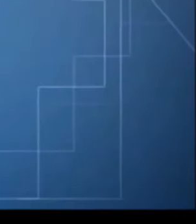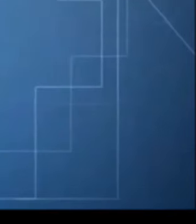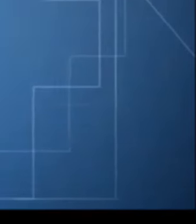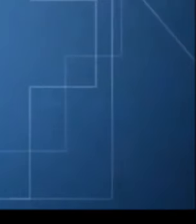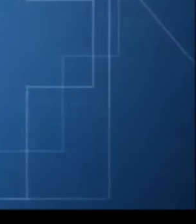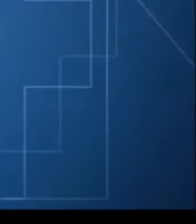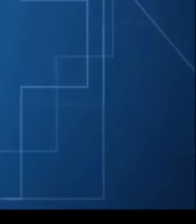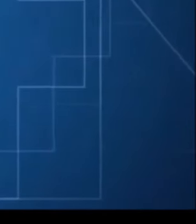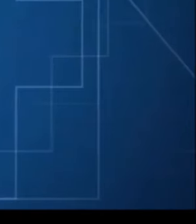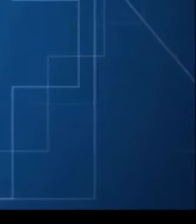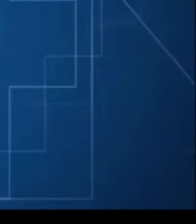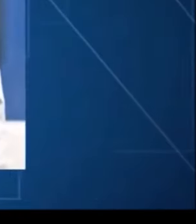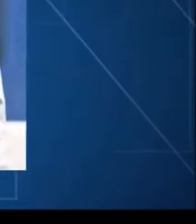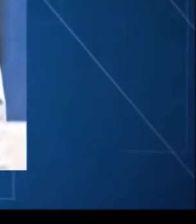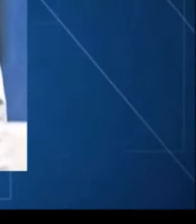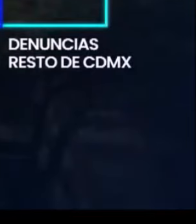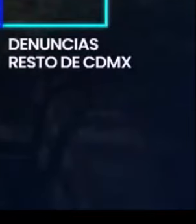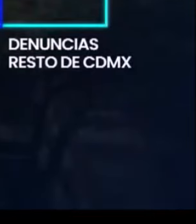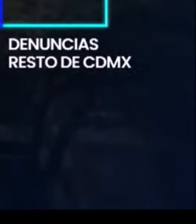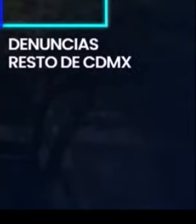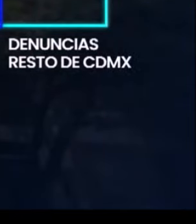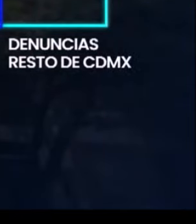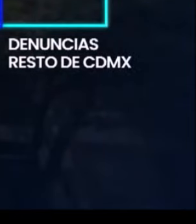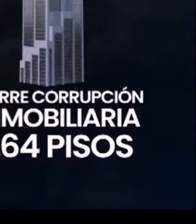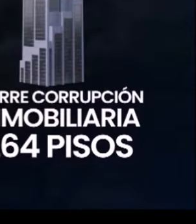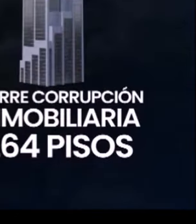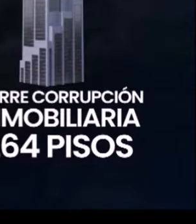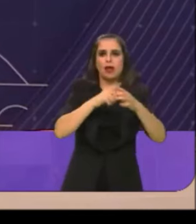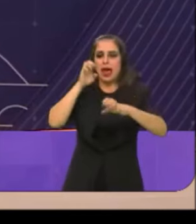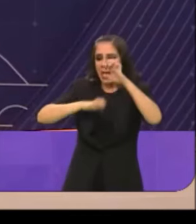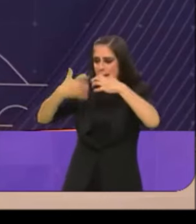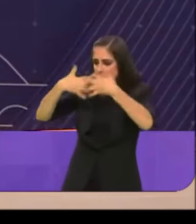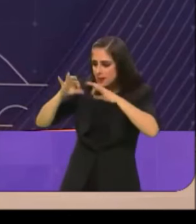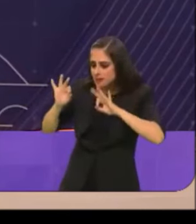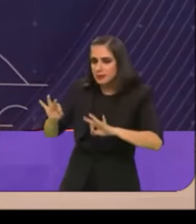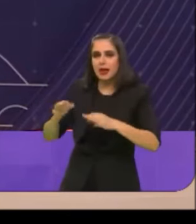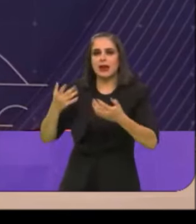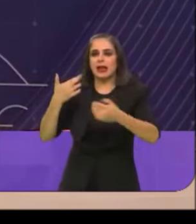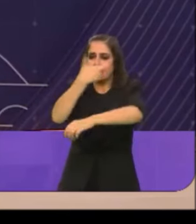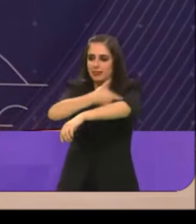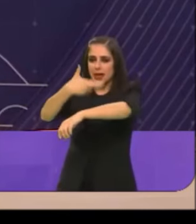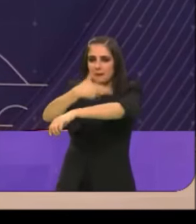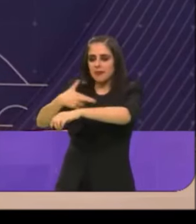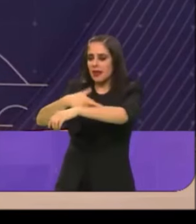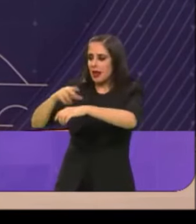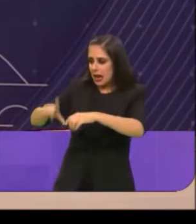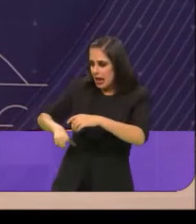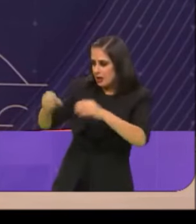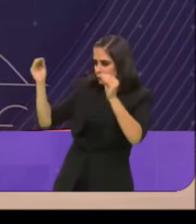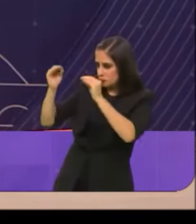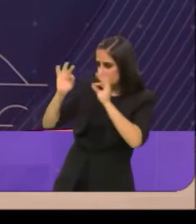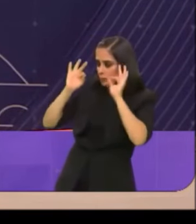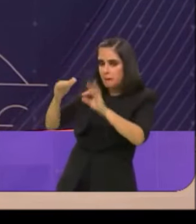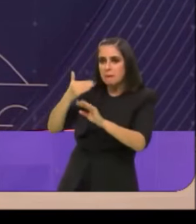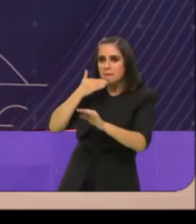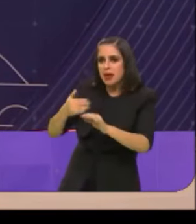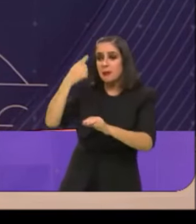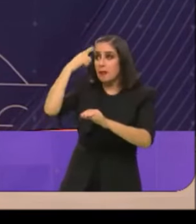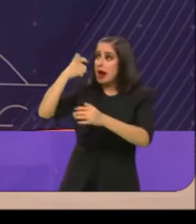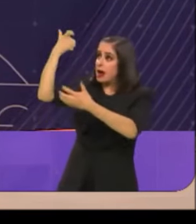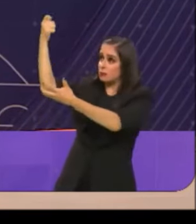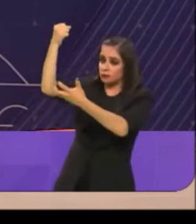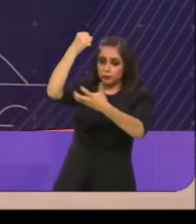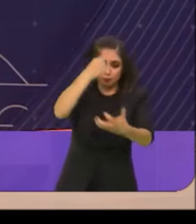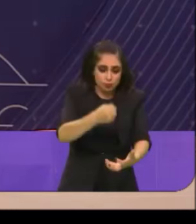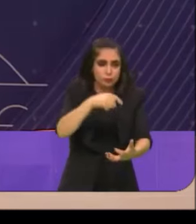les dejo esto a ustedes para que lo mediten ahora hablaré sobre Clara brugada hija predilecta de Iztapalapa ella